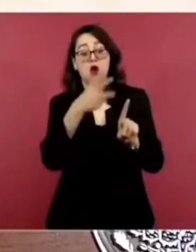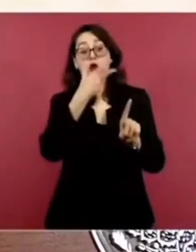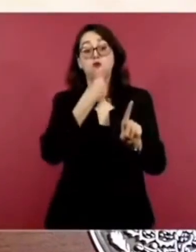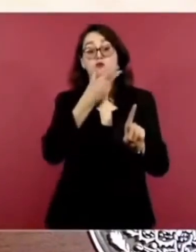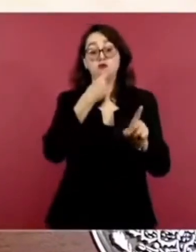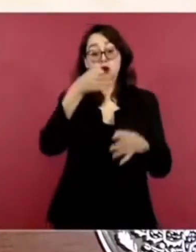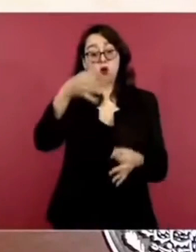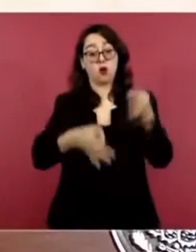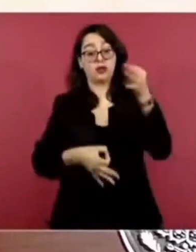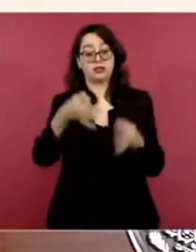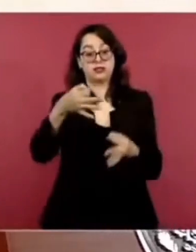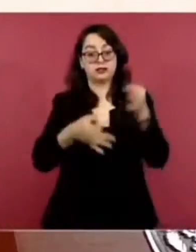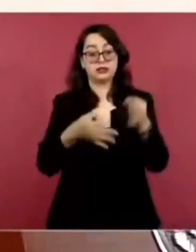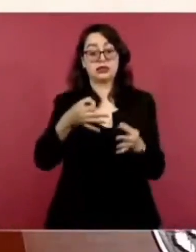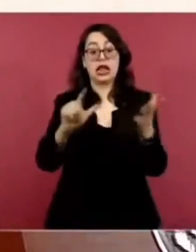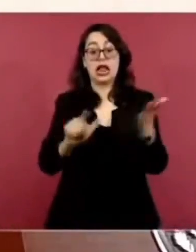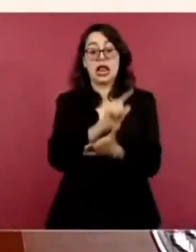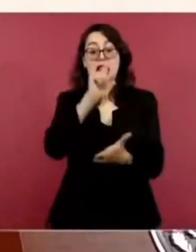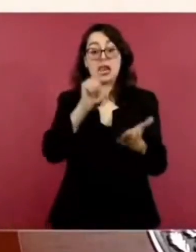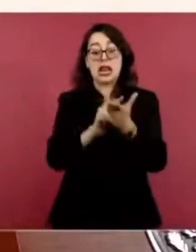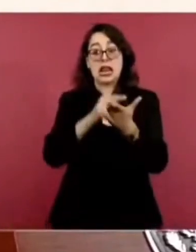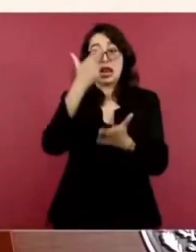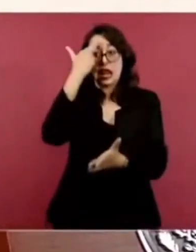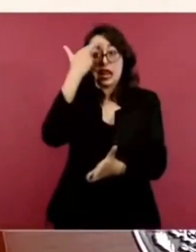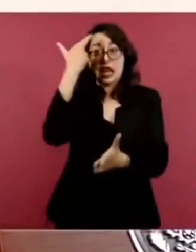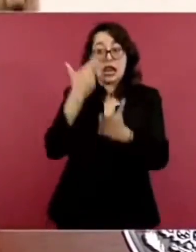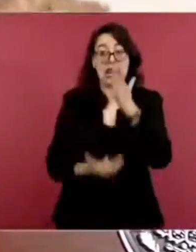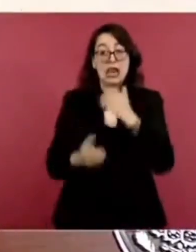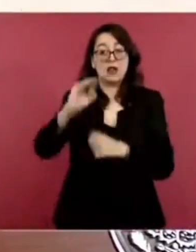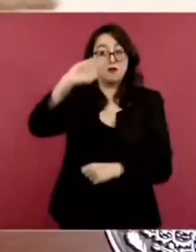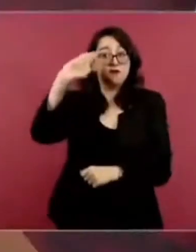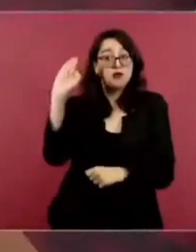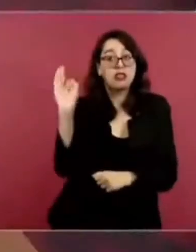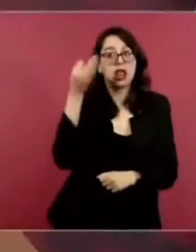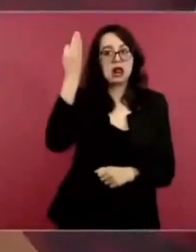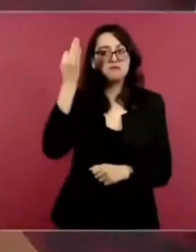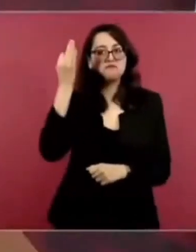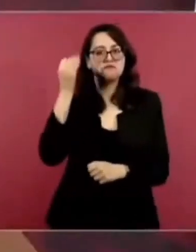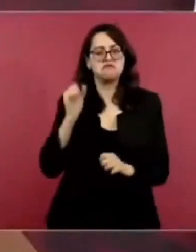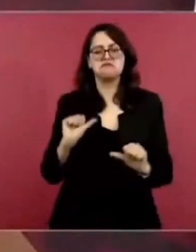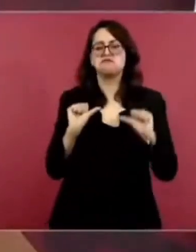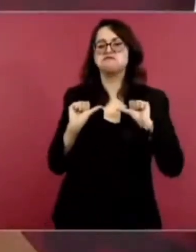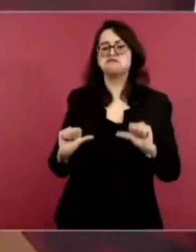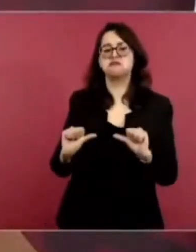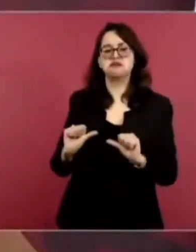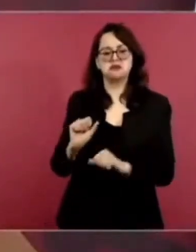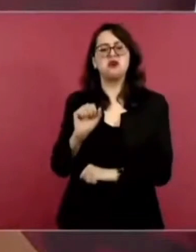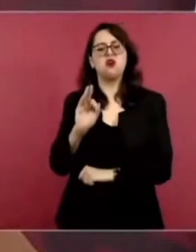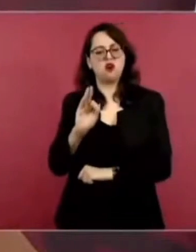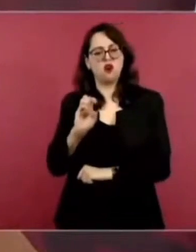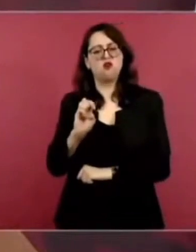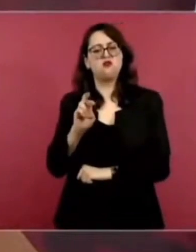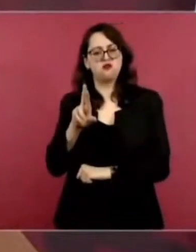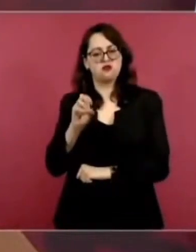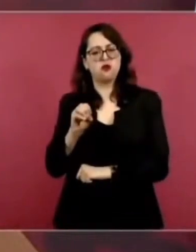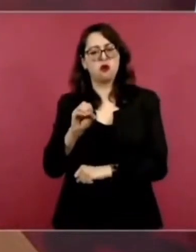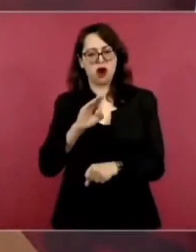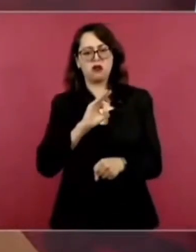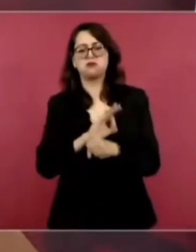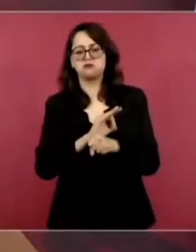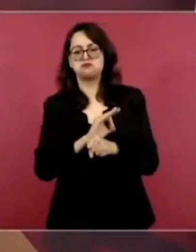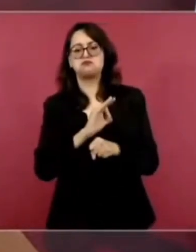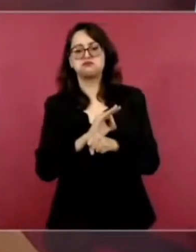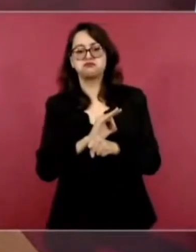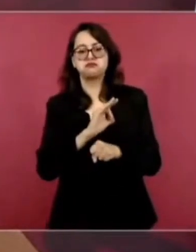eso lo resolvió la Corte, pero todavía